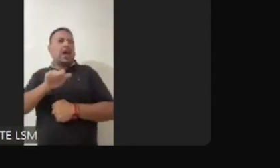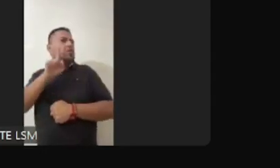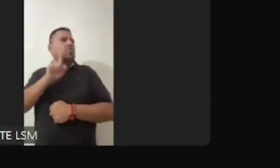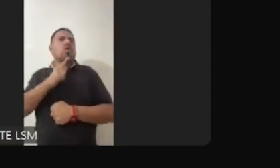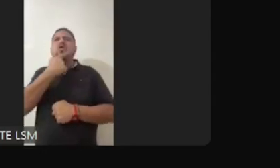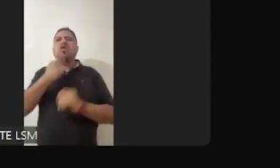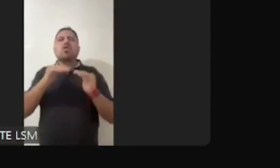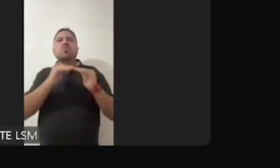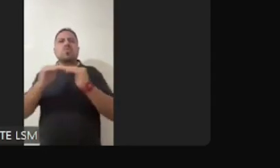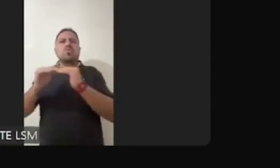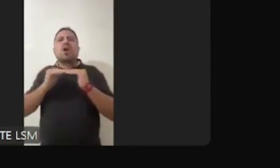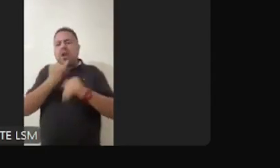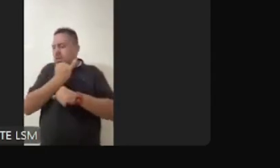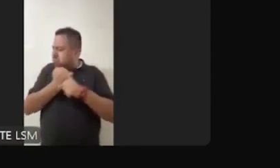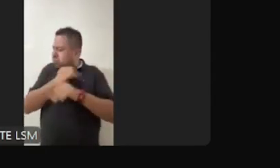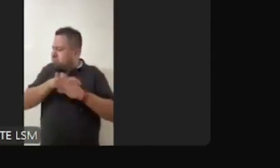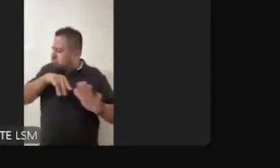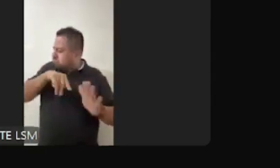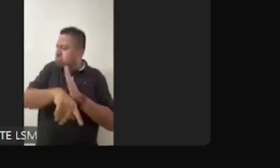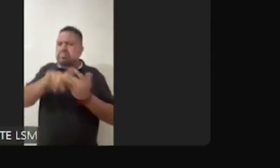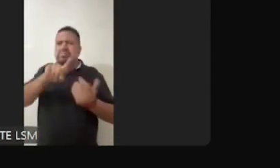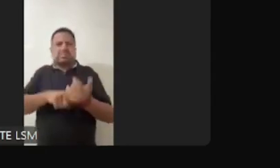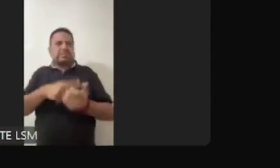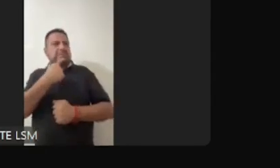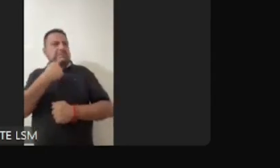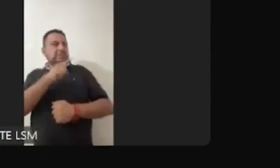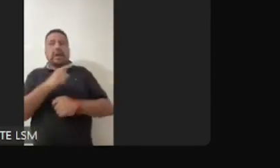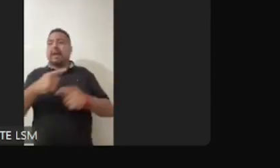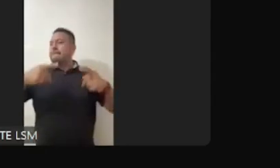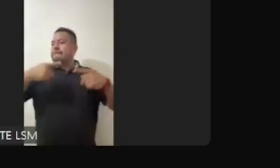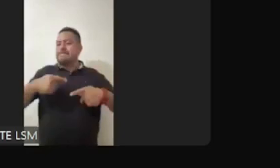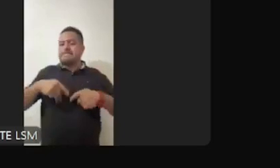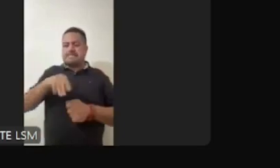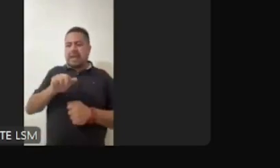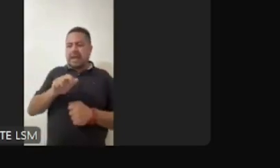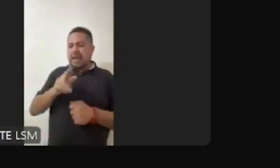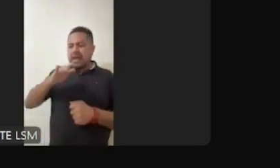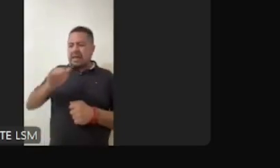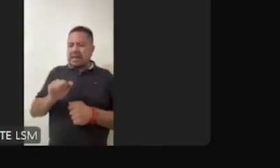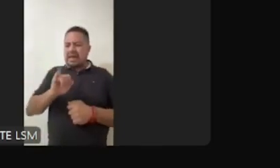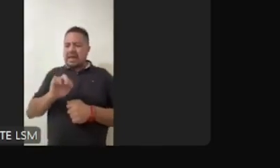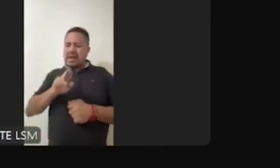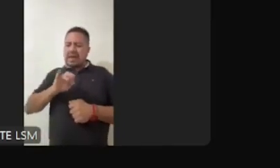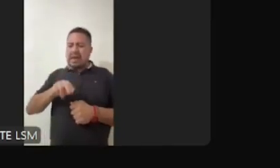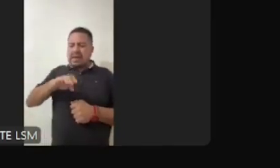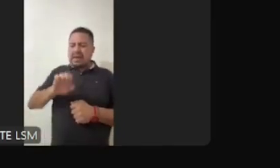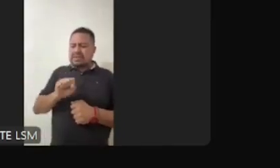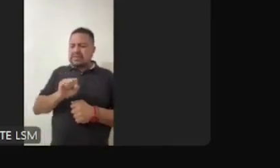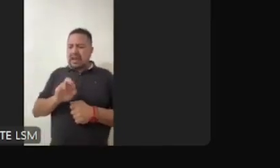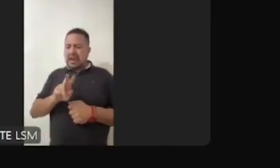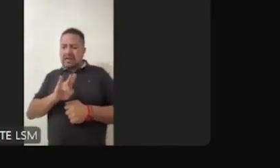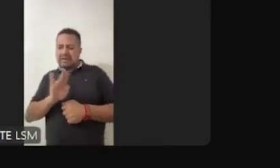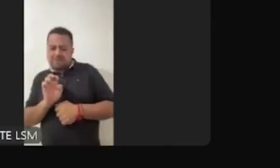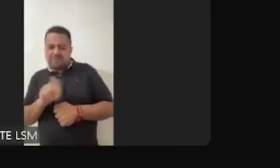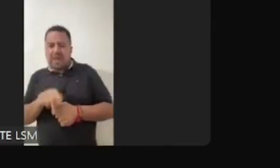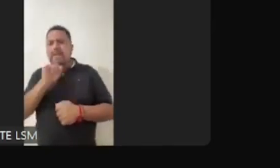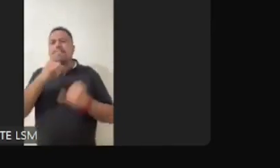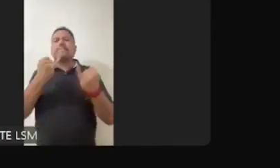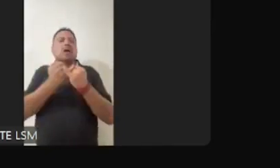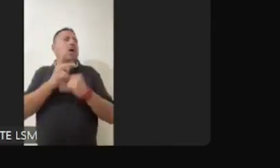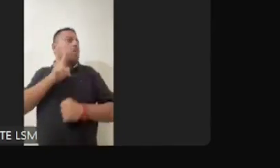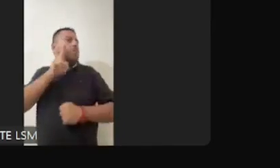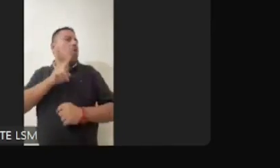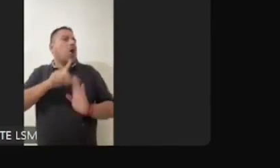que se realizara un análisis de los hechos denunciados por la ciudadana María Irene Montiel servín así como de los medios de prueba